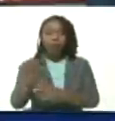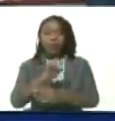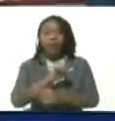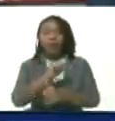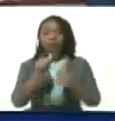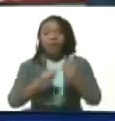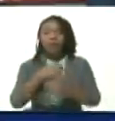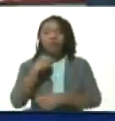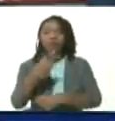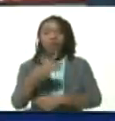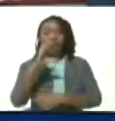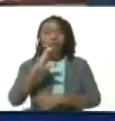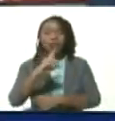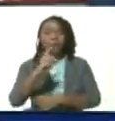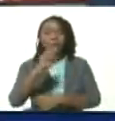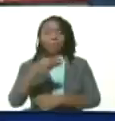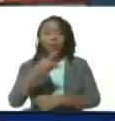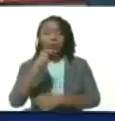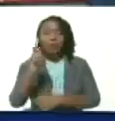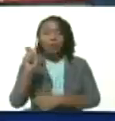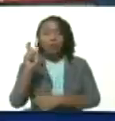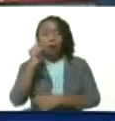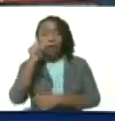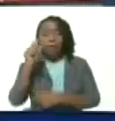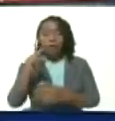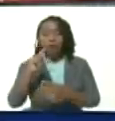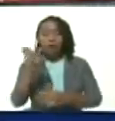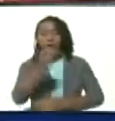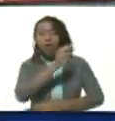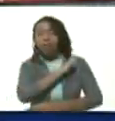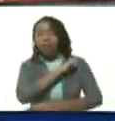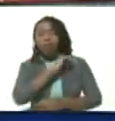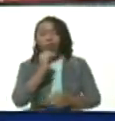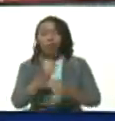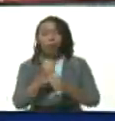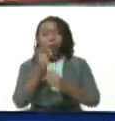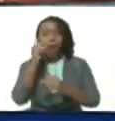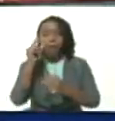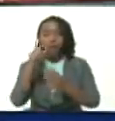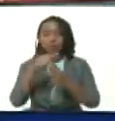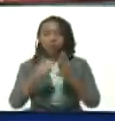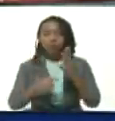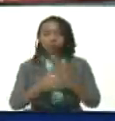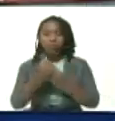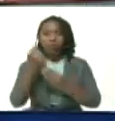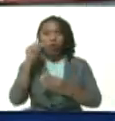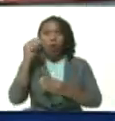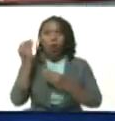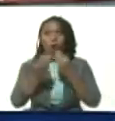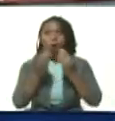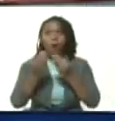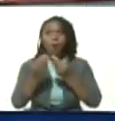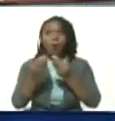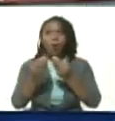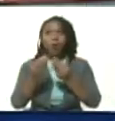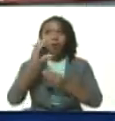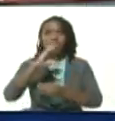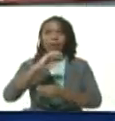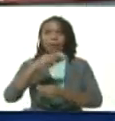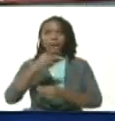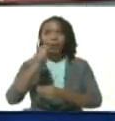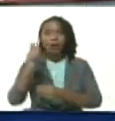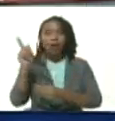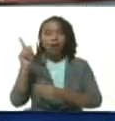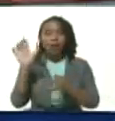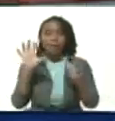CPT. Ilse Bustos, gerente de operaciones. Para que ustedes vean cómo los CPT están